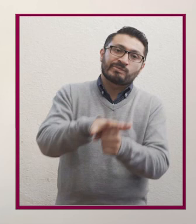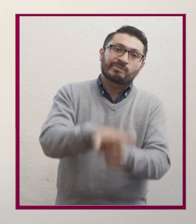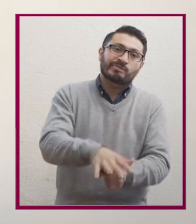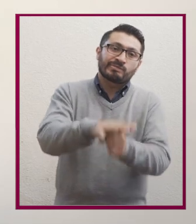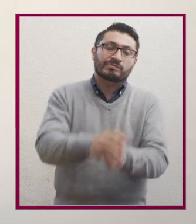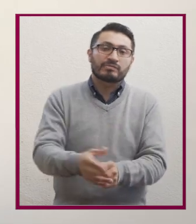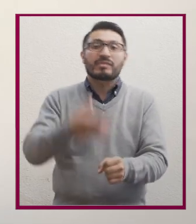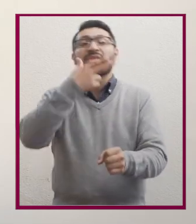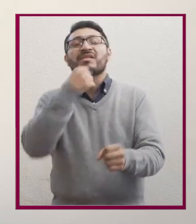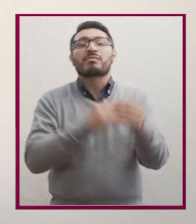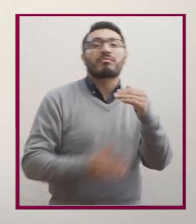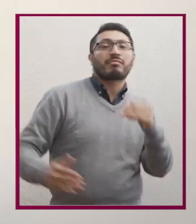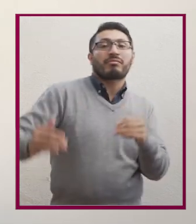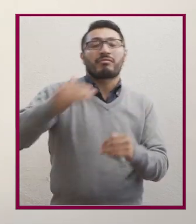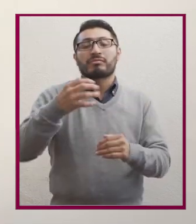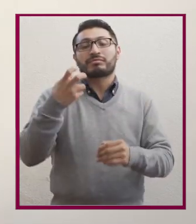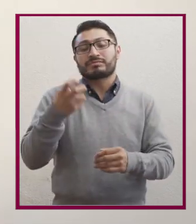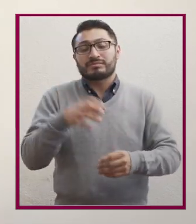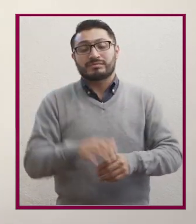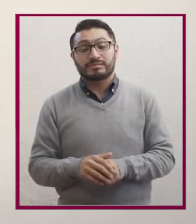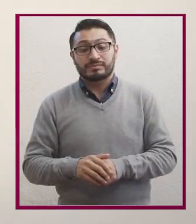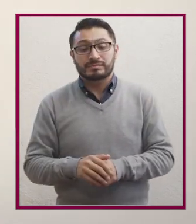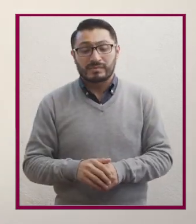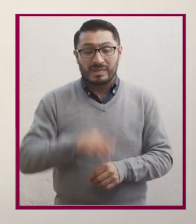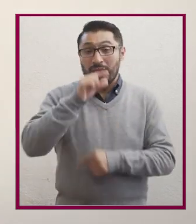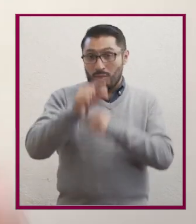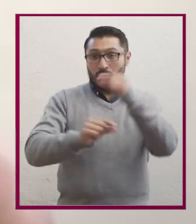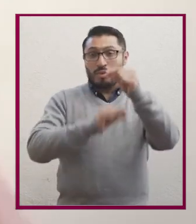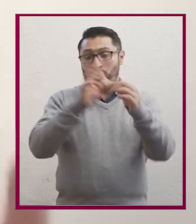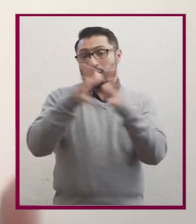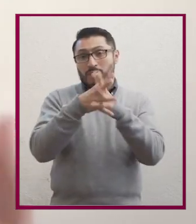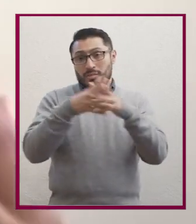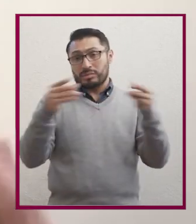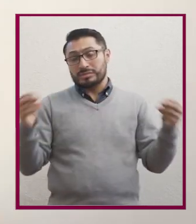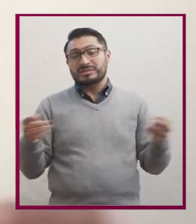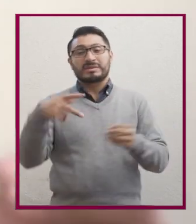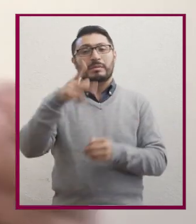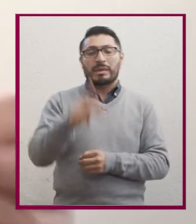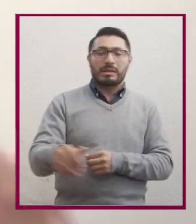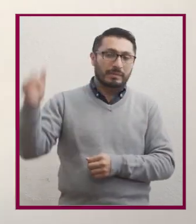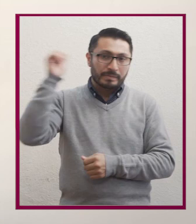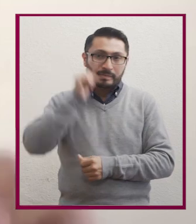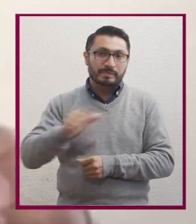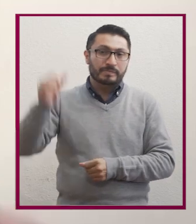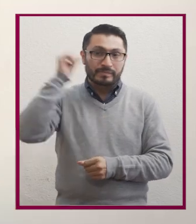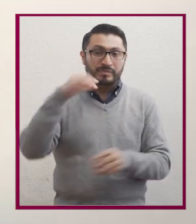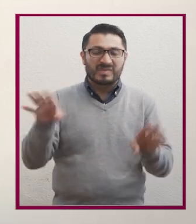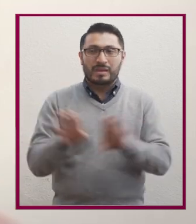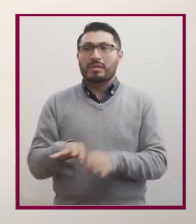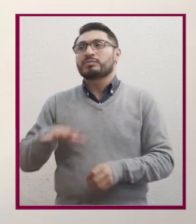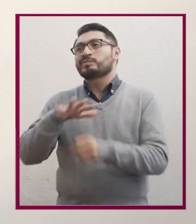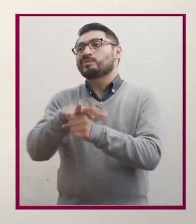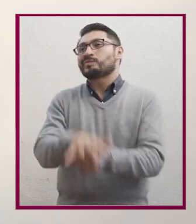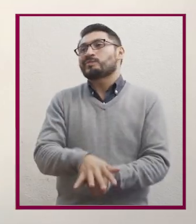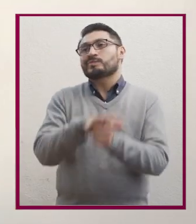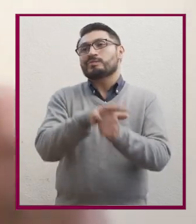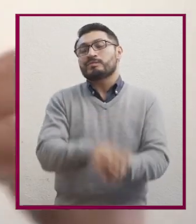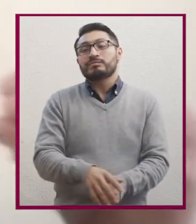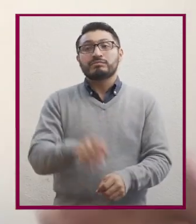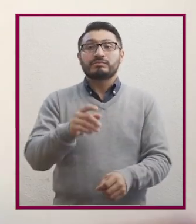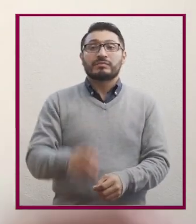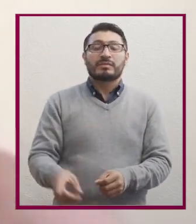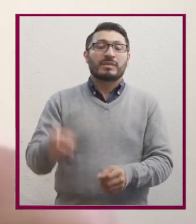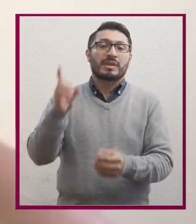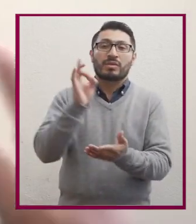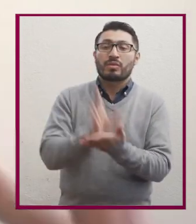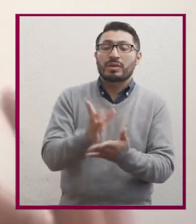hacia el derecho justinianeo fue desapareciendo, pero siempre se encontraron sujetas a la potestad